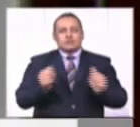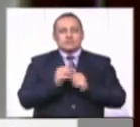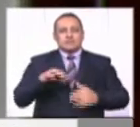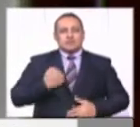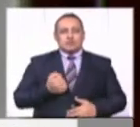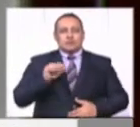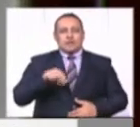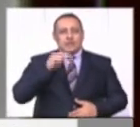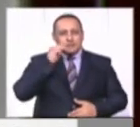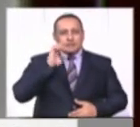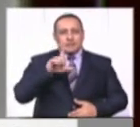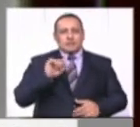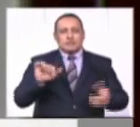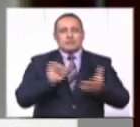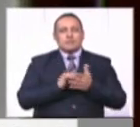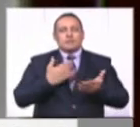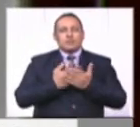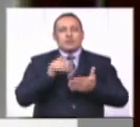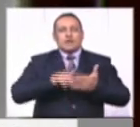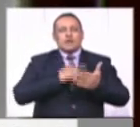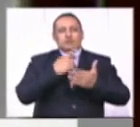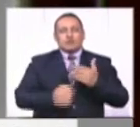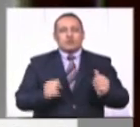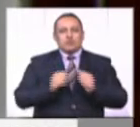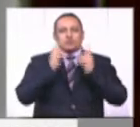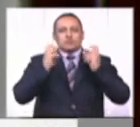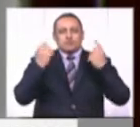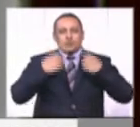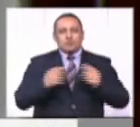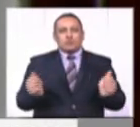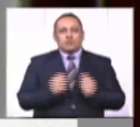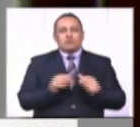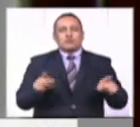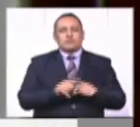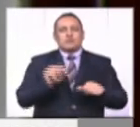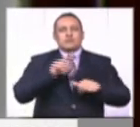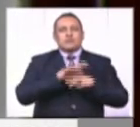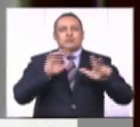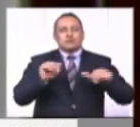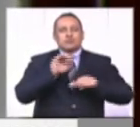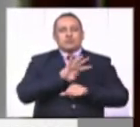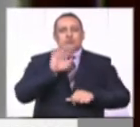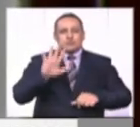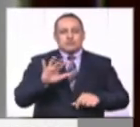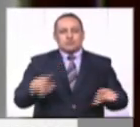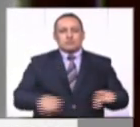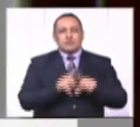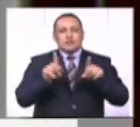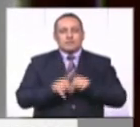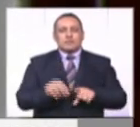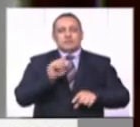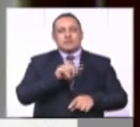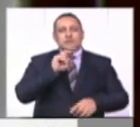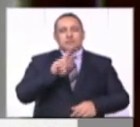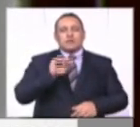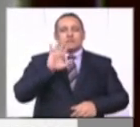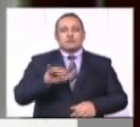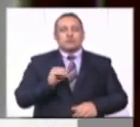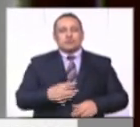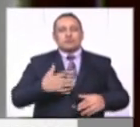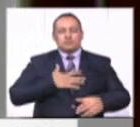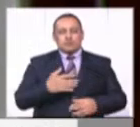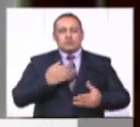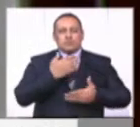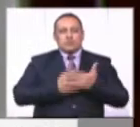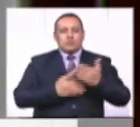Aníbal Torres Vázquez incurrió en infracción a los artículos 38 45 y 125 de nuestra